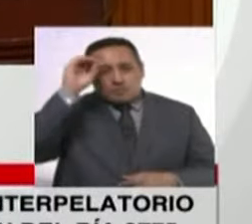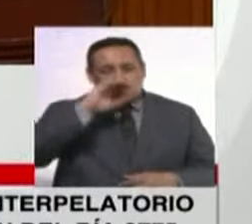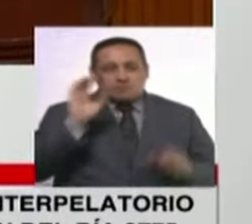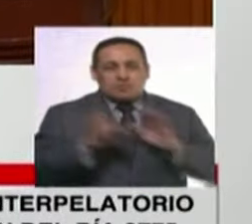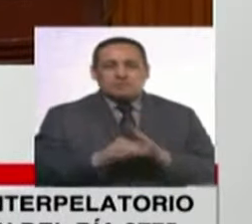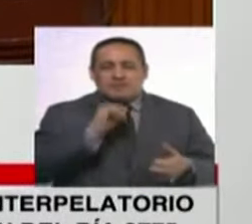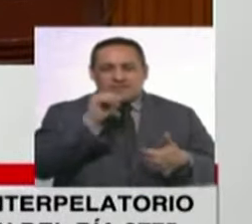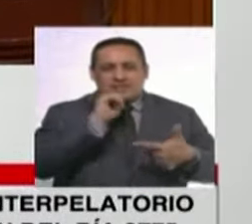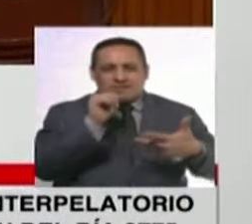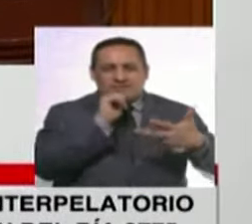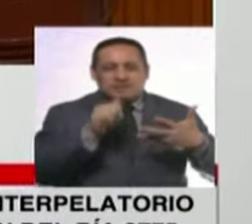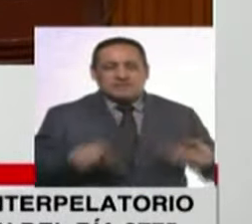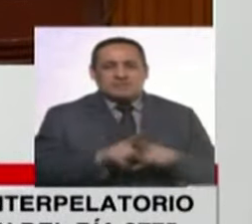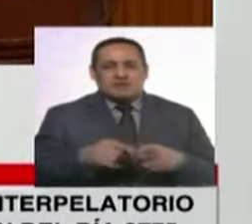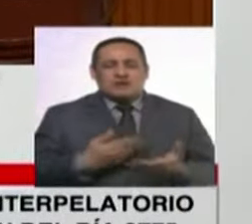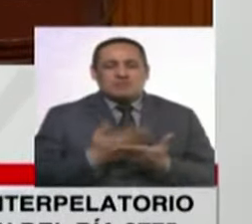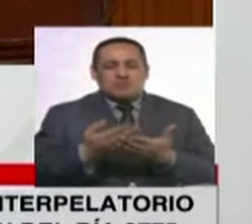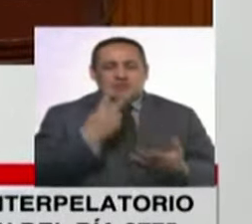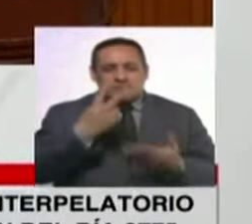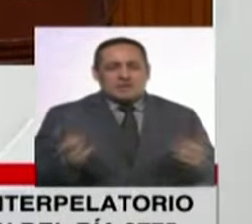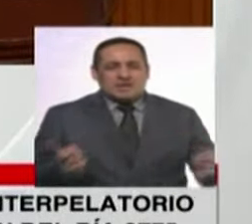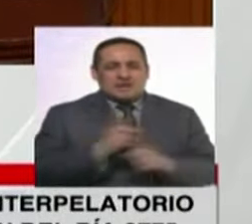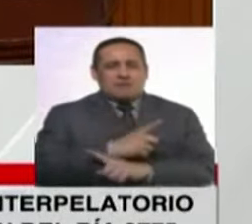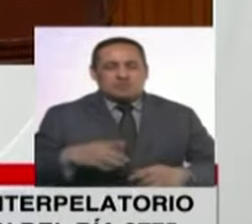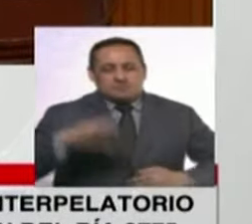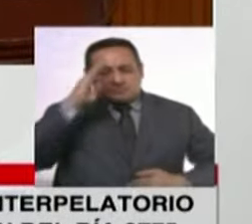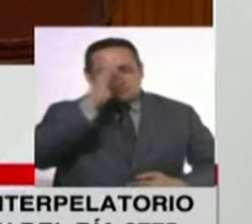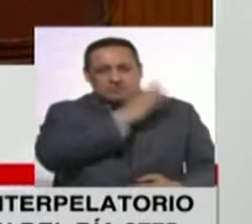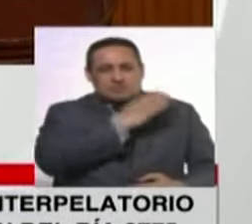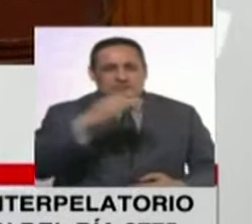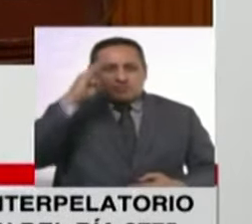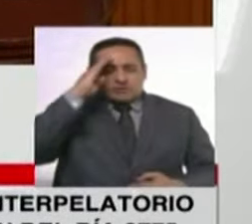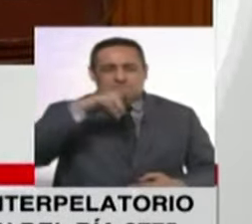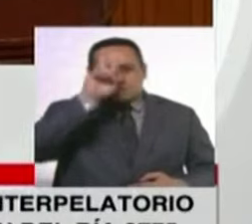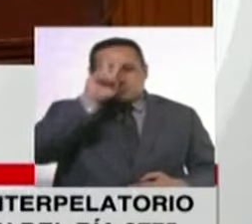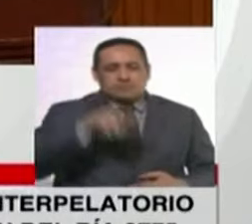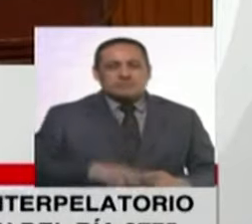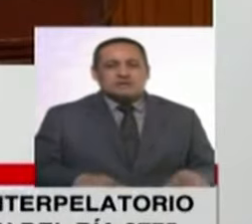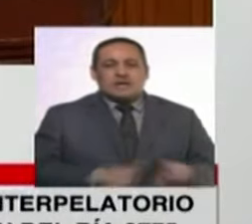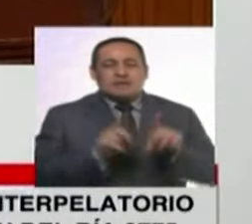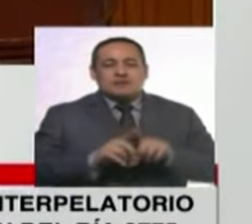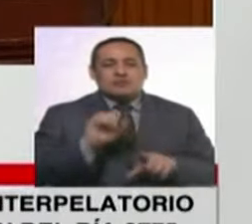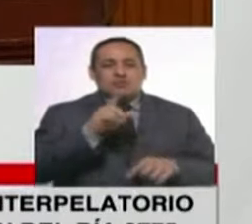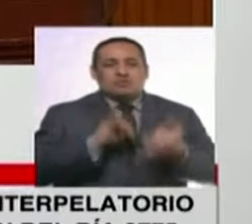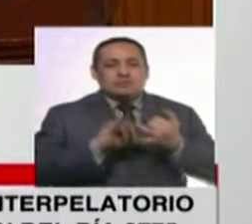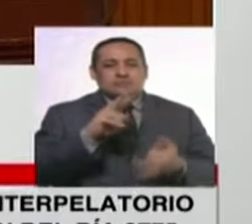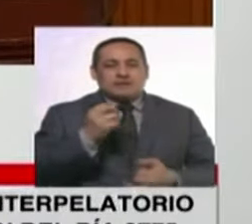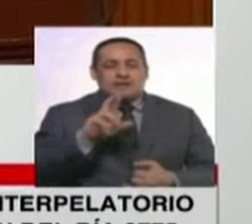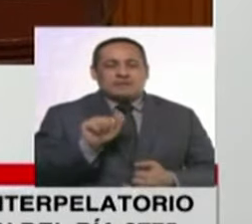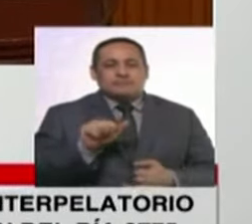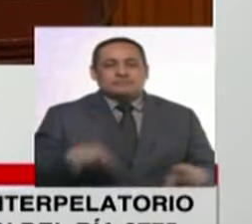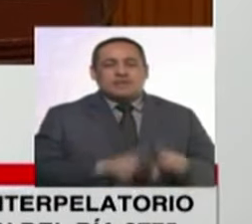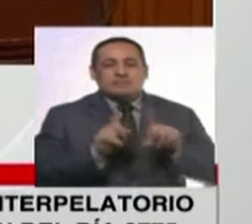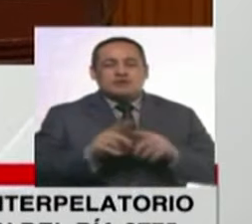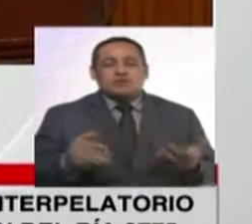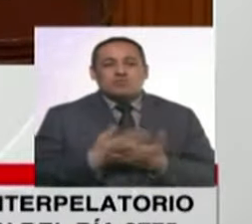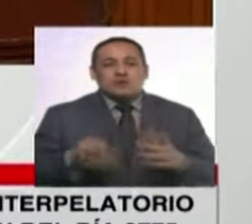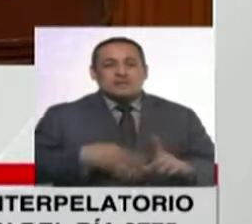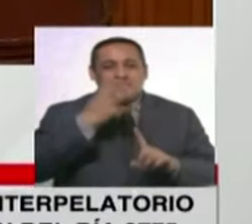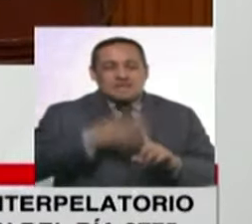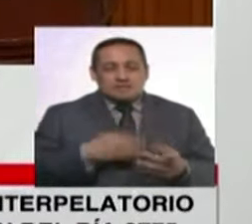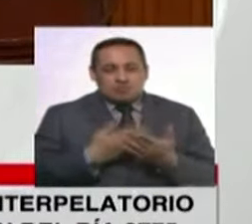venían incumpliendo y que habrían determinado El reemplazo del comandante general de la Policía Nacional del Perú Luis Vera Yerena Cuál fue el